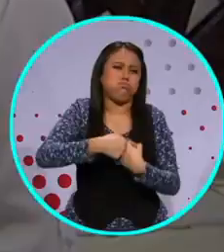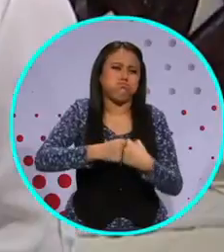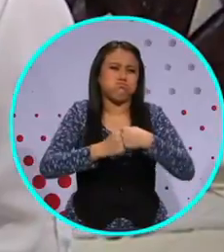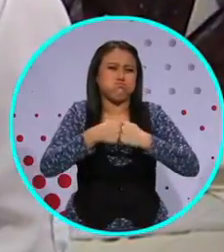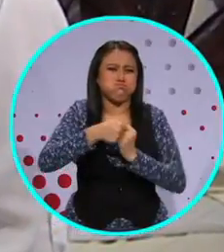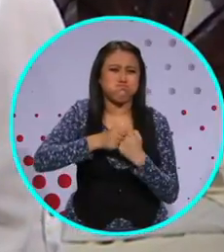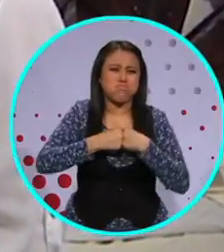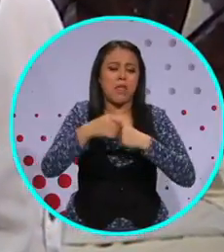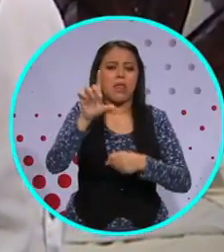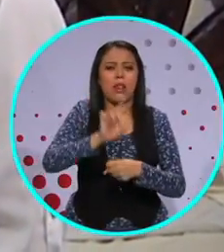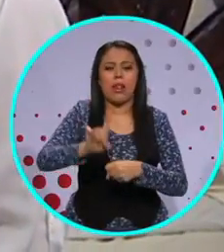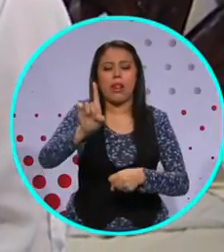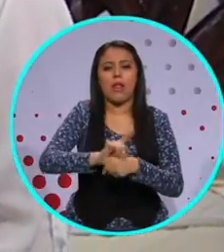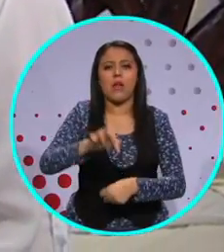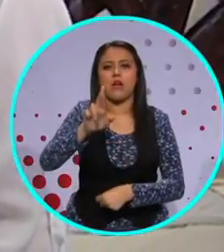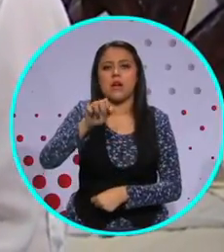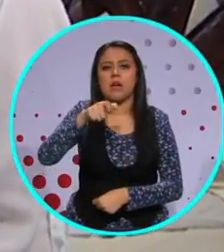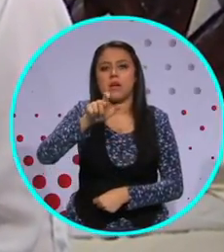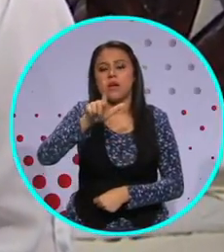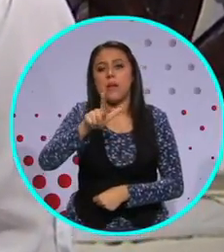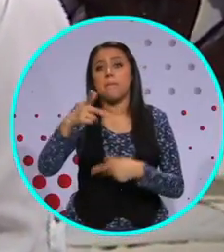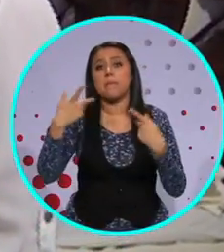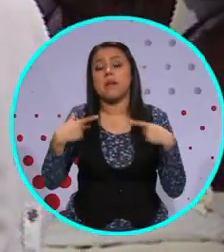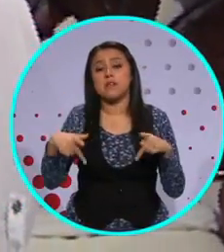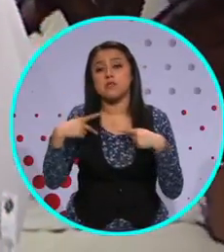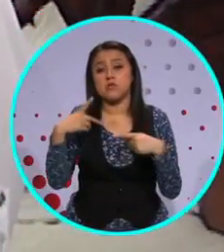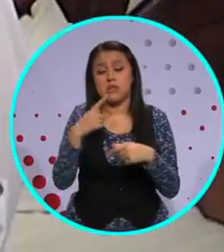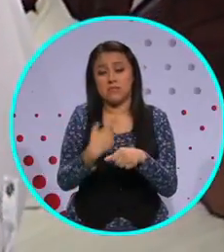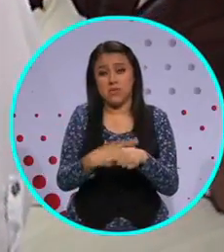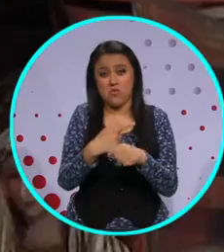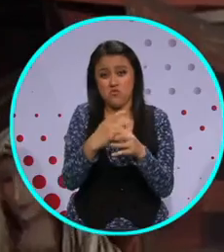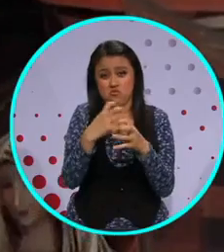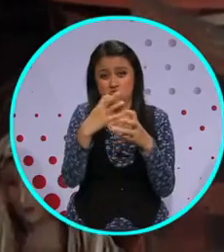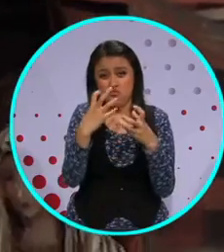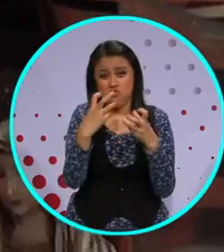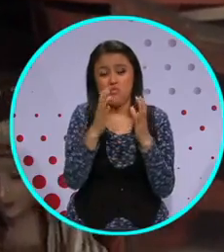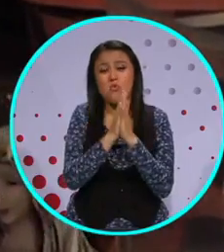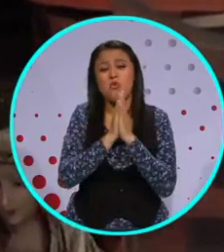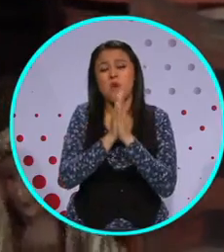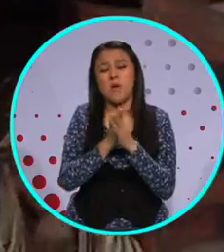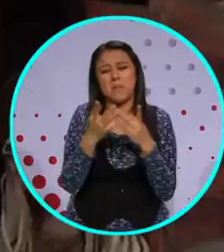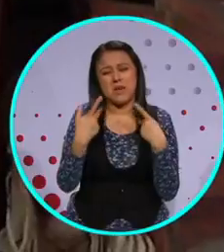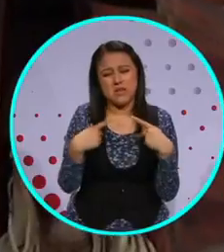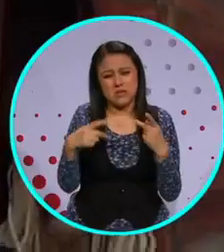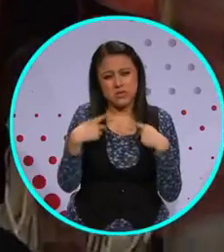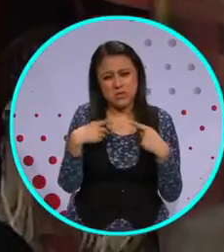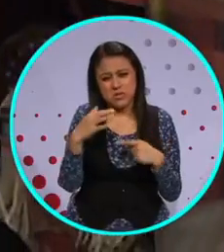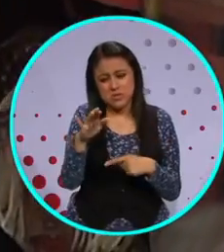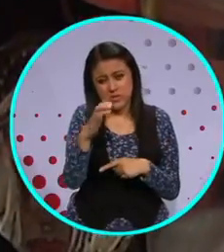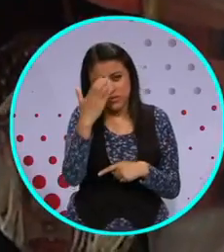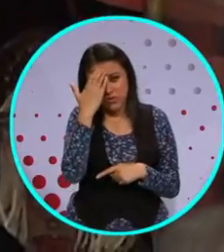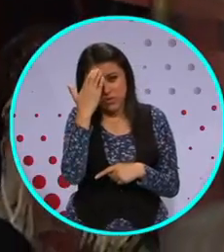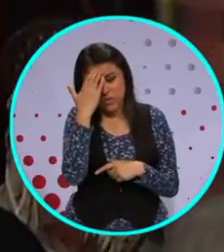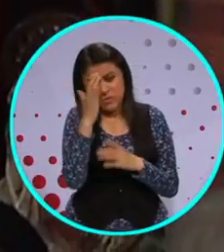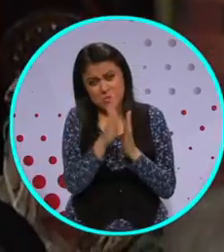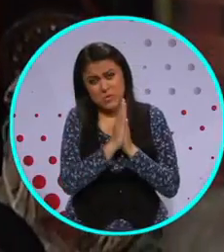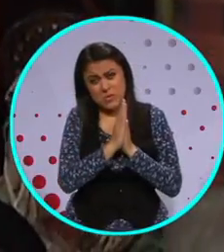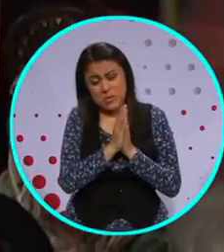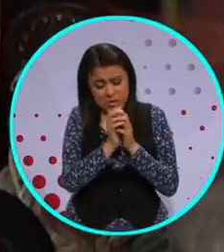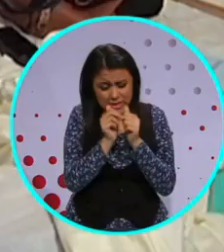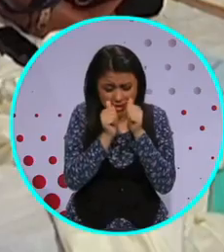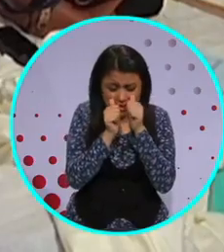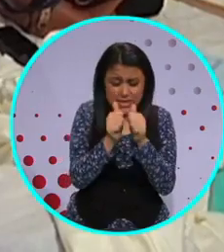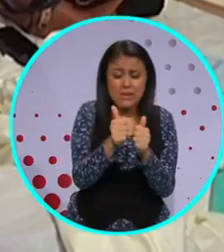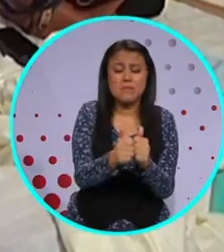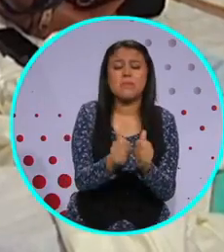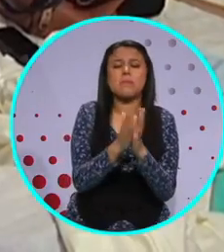día raquel como testimonio de una persona con artritis pide a la comunidad que reconozca este padecimiento y lo atienda de